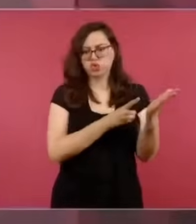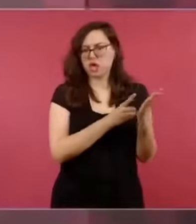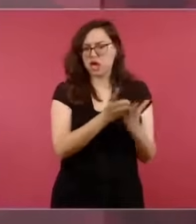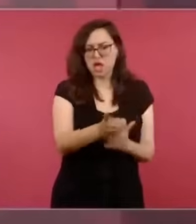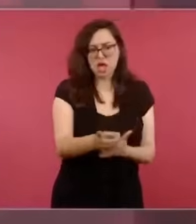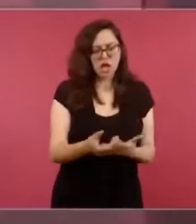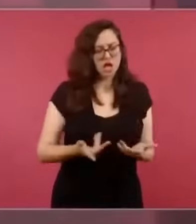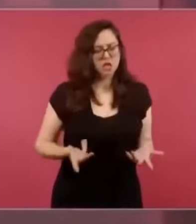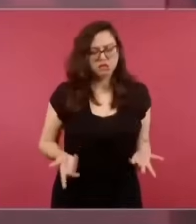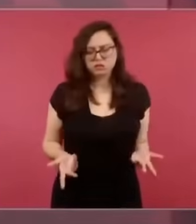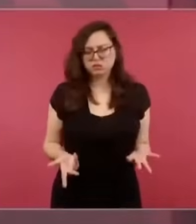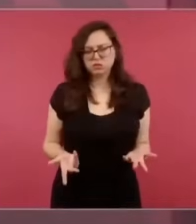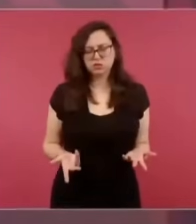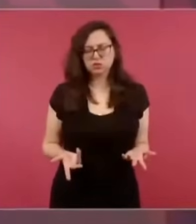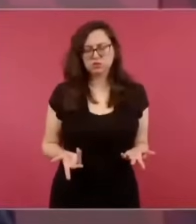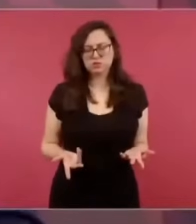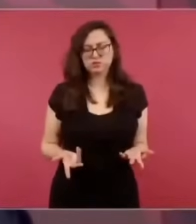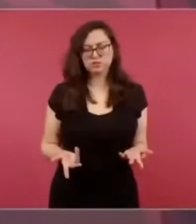de